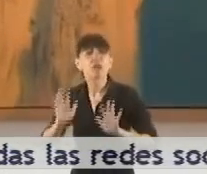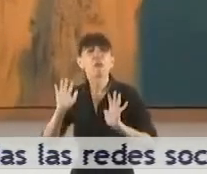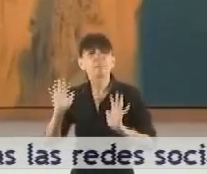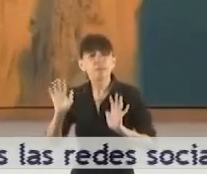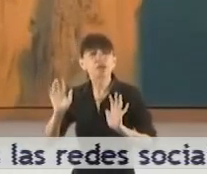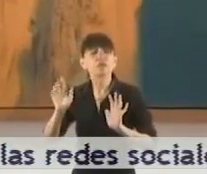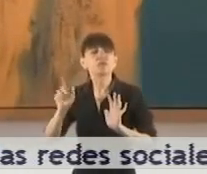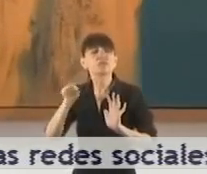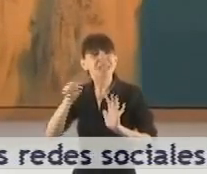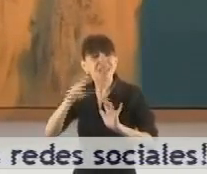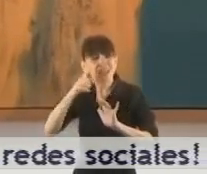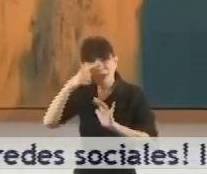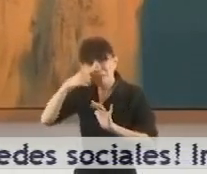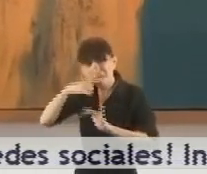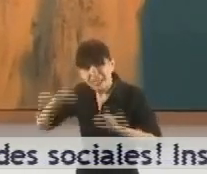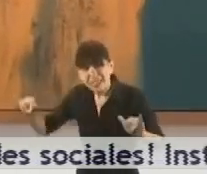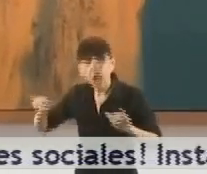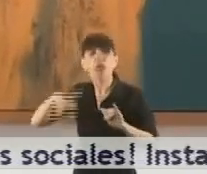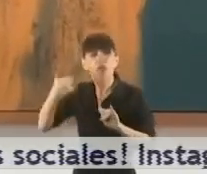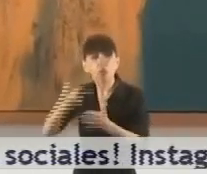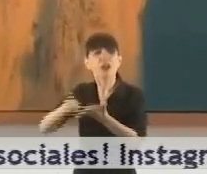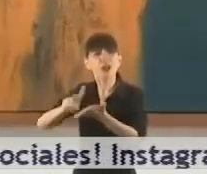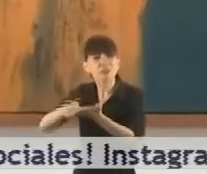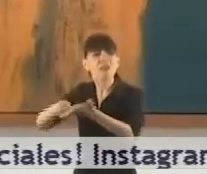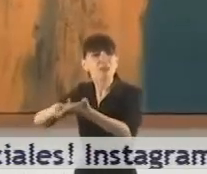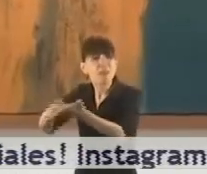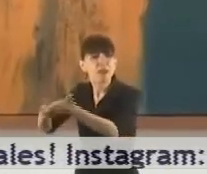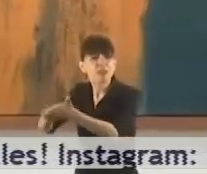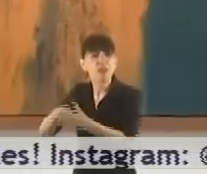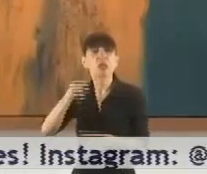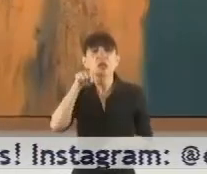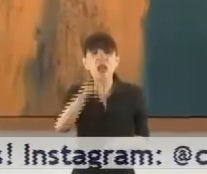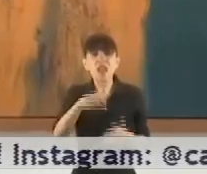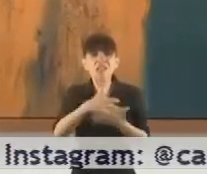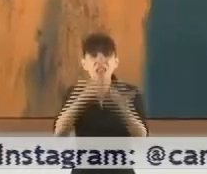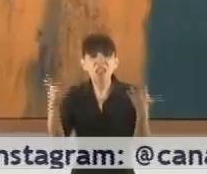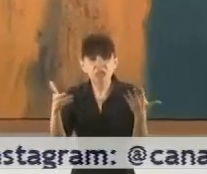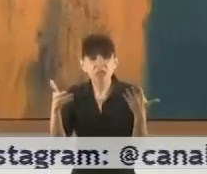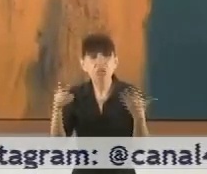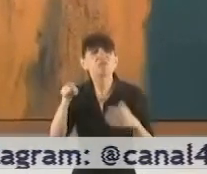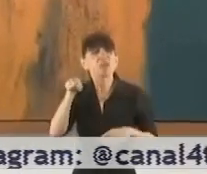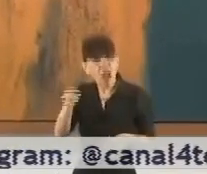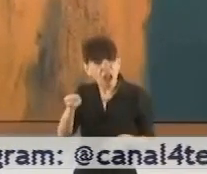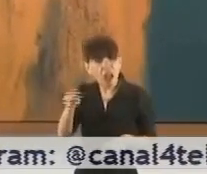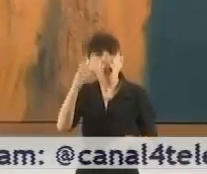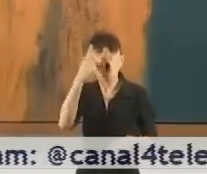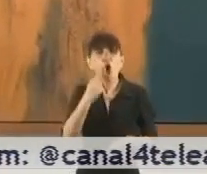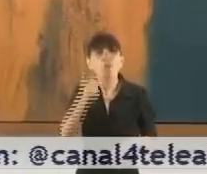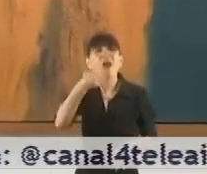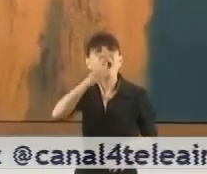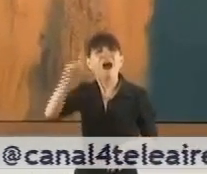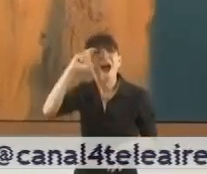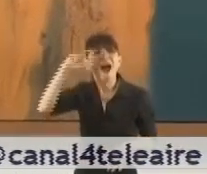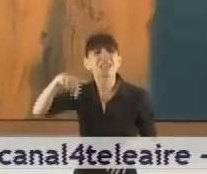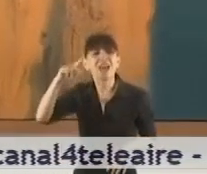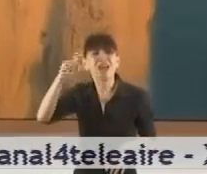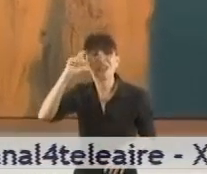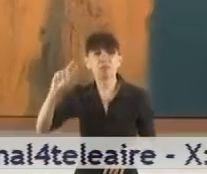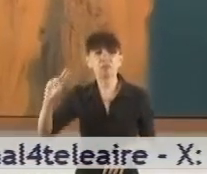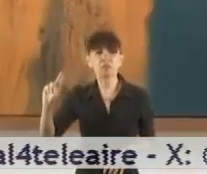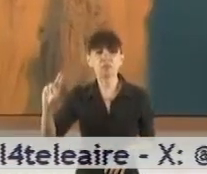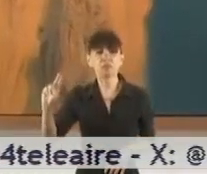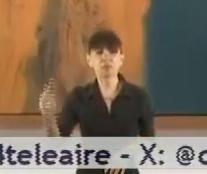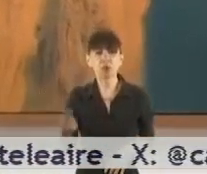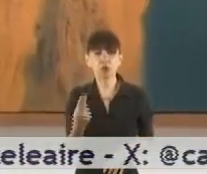través de los años. Ese día también se murió Salvador Allende y la tragedia empezó en